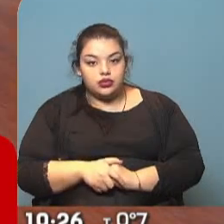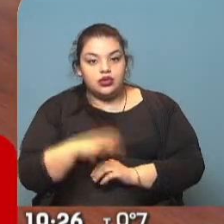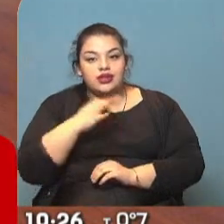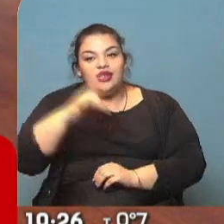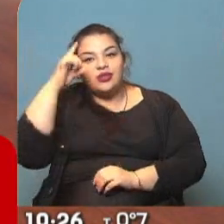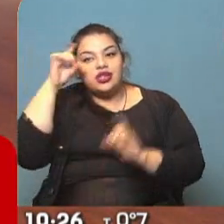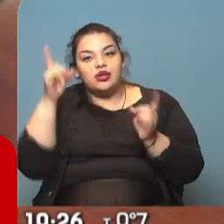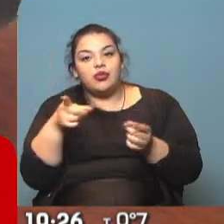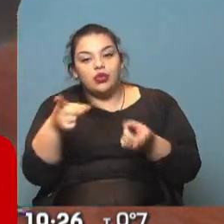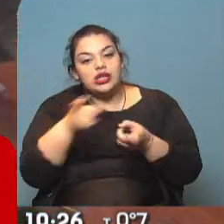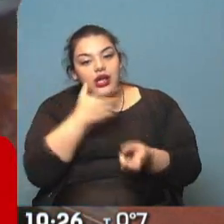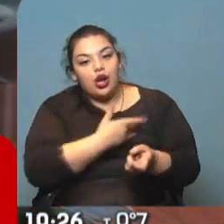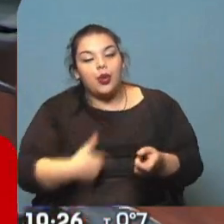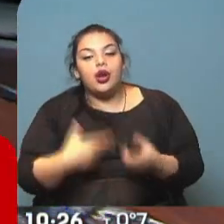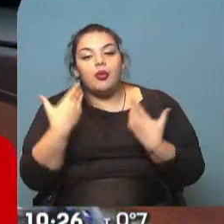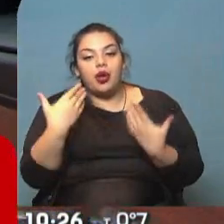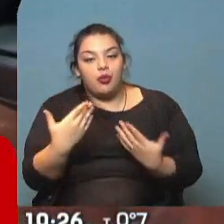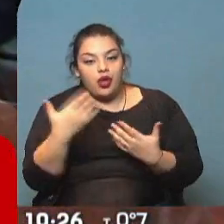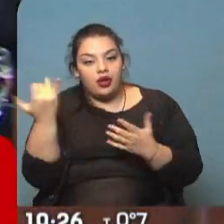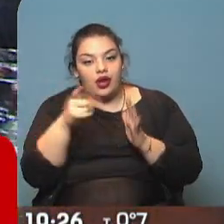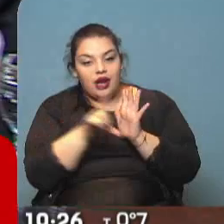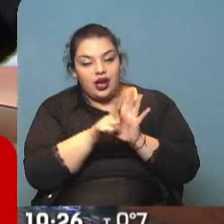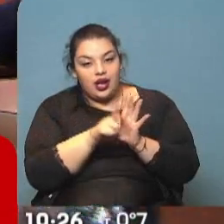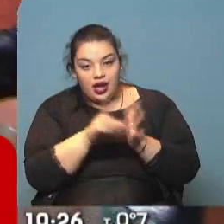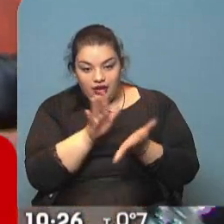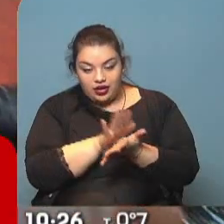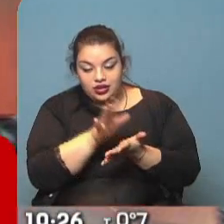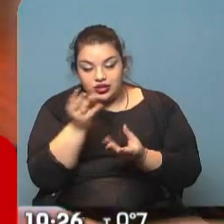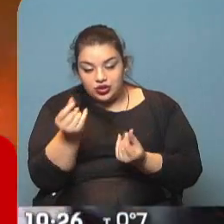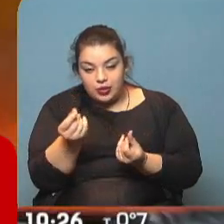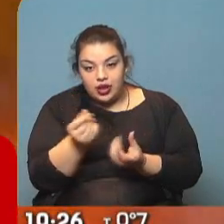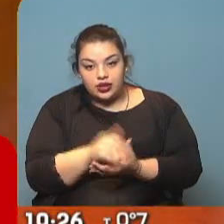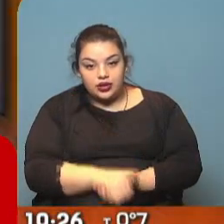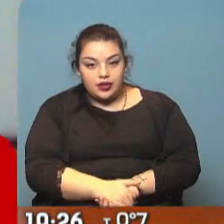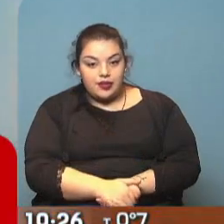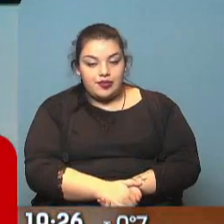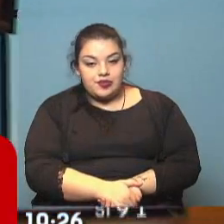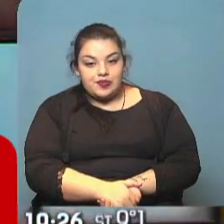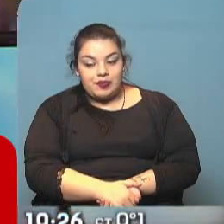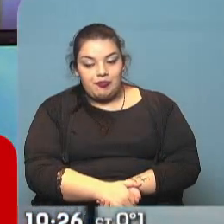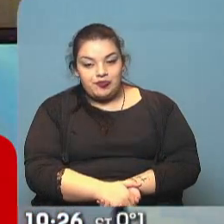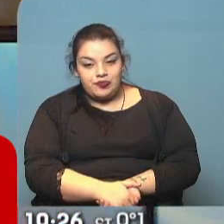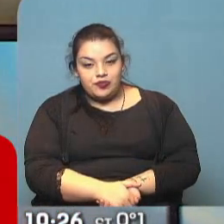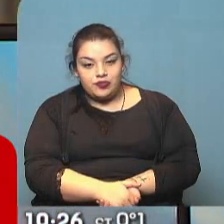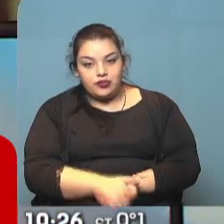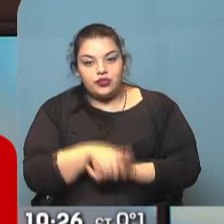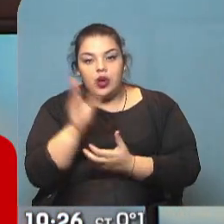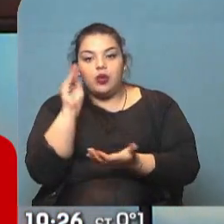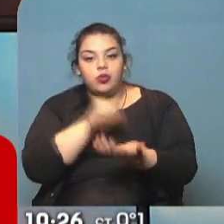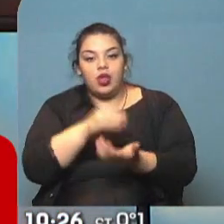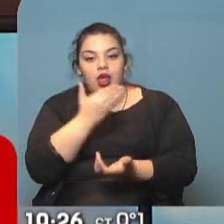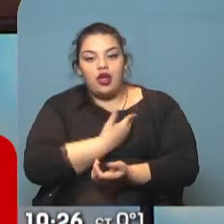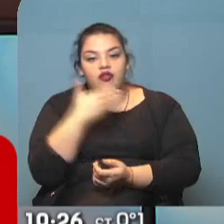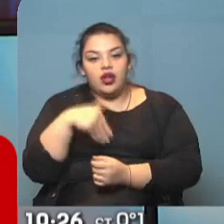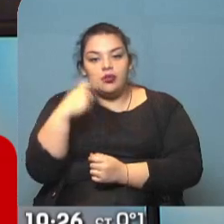que necesitas a los gobernadores para pasar la ley de presupuesto que va a incorporar esta meta de déficit fiscal que te va a poner el FMI, con lo cual ese frente